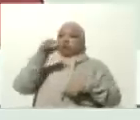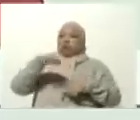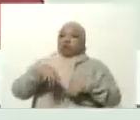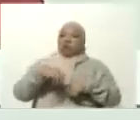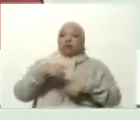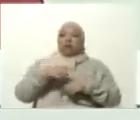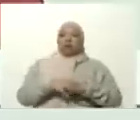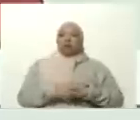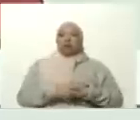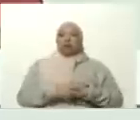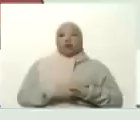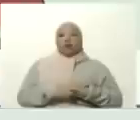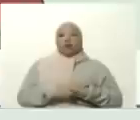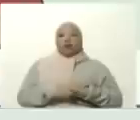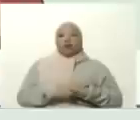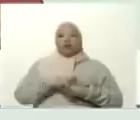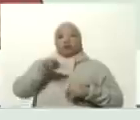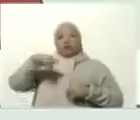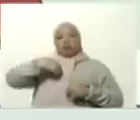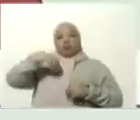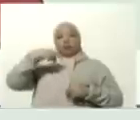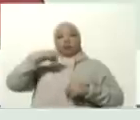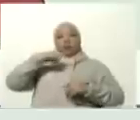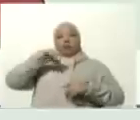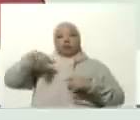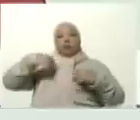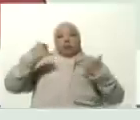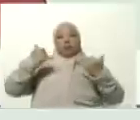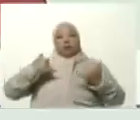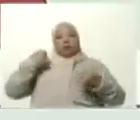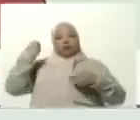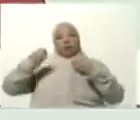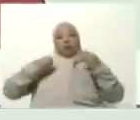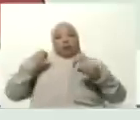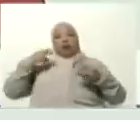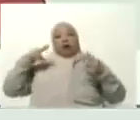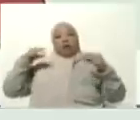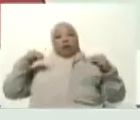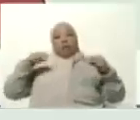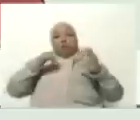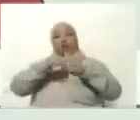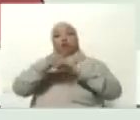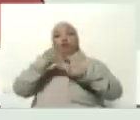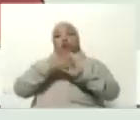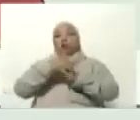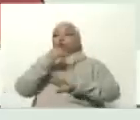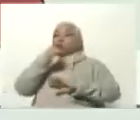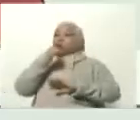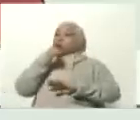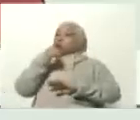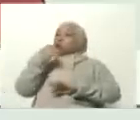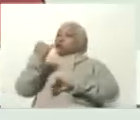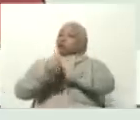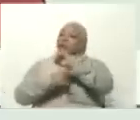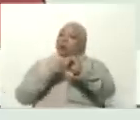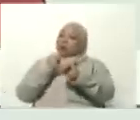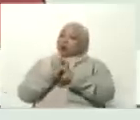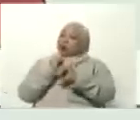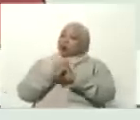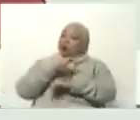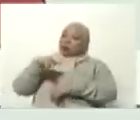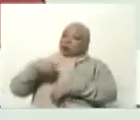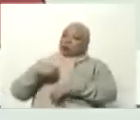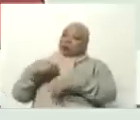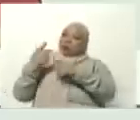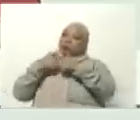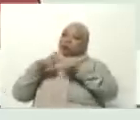Unidos. Y nosotros, bueno, vamos donde tengamos que ir y hablamos con los que tengamos que hablar por la paz y la tranquilidad de nuestra